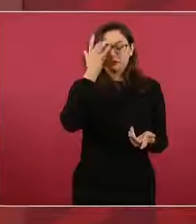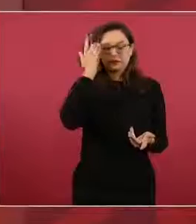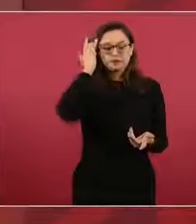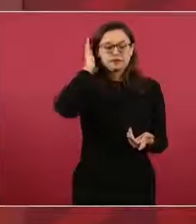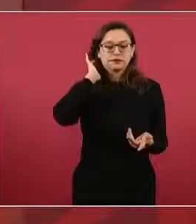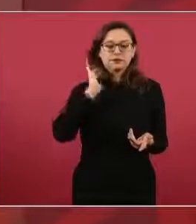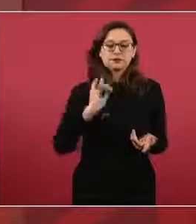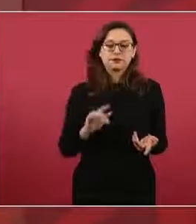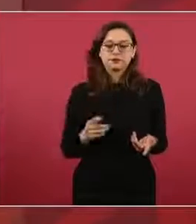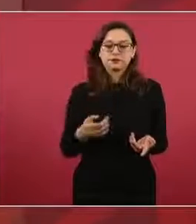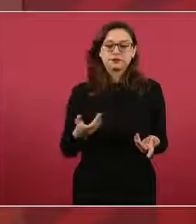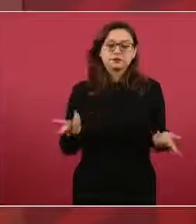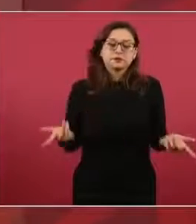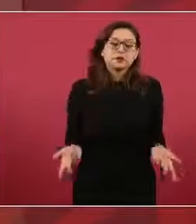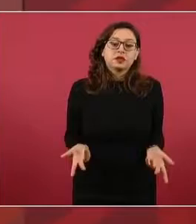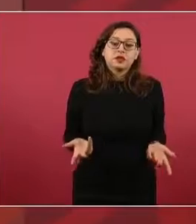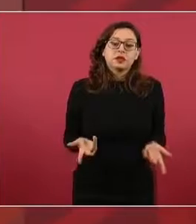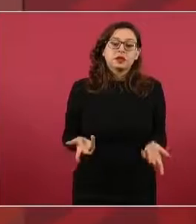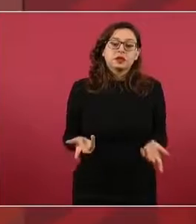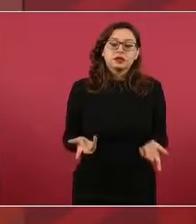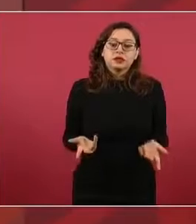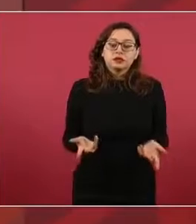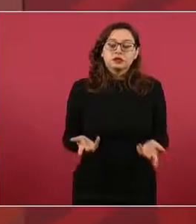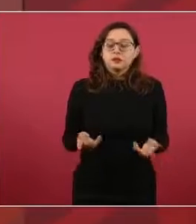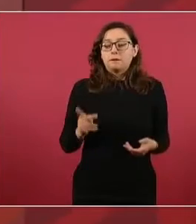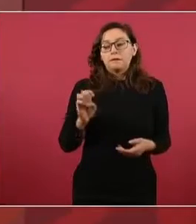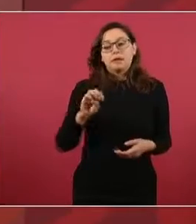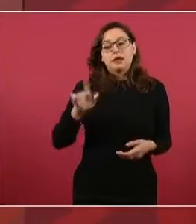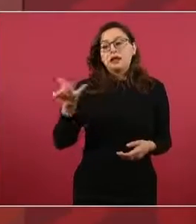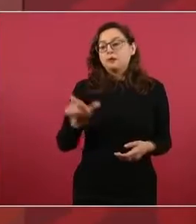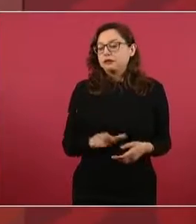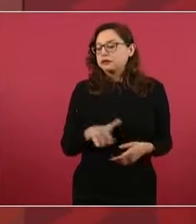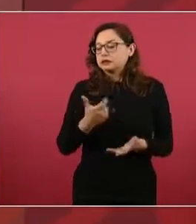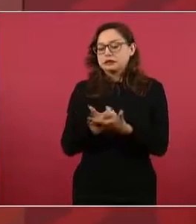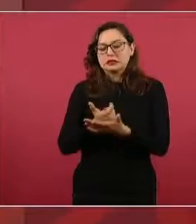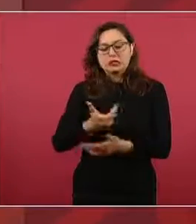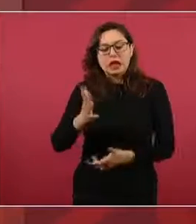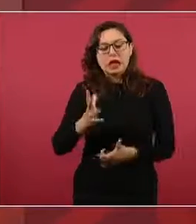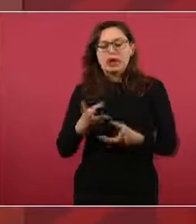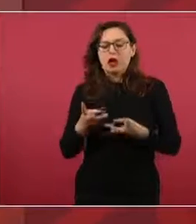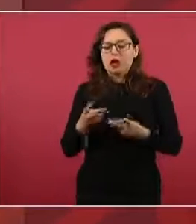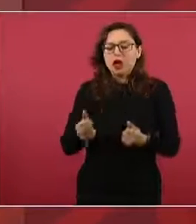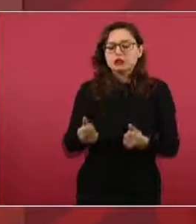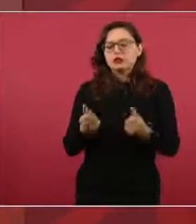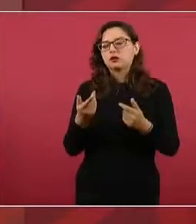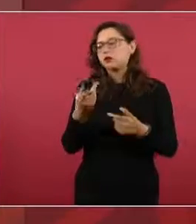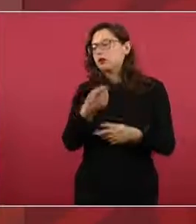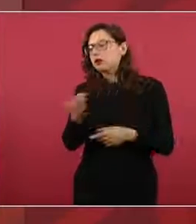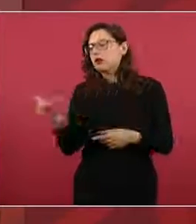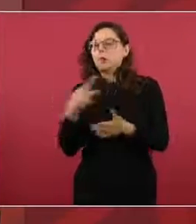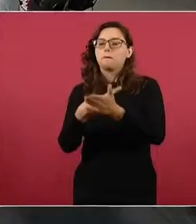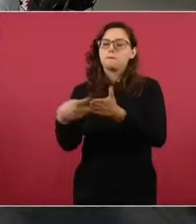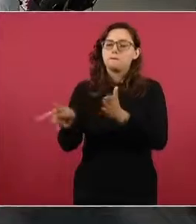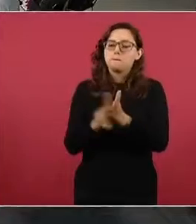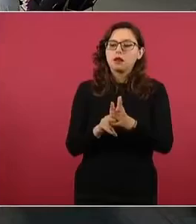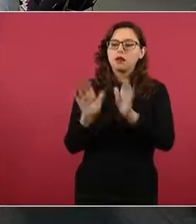de que costaba mucho la nómina de Pemex, porque había muchos